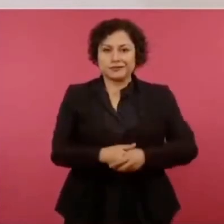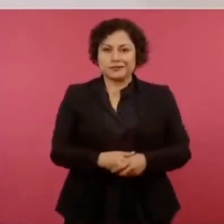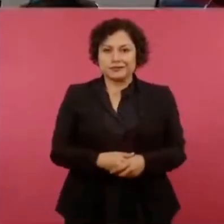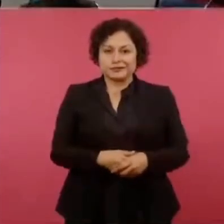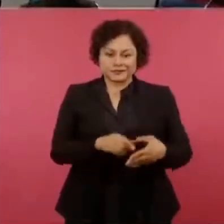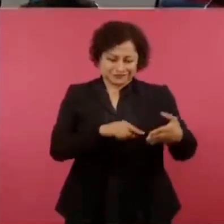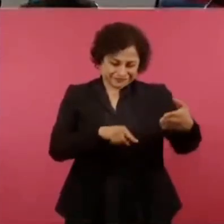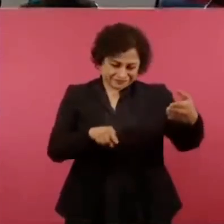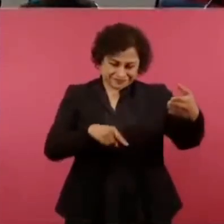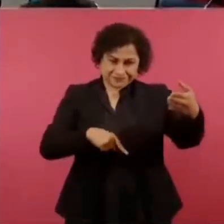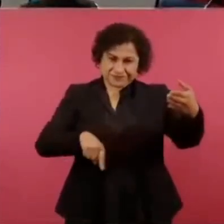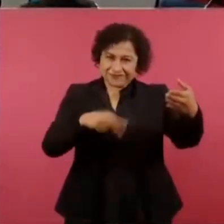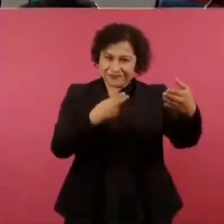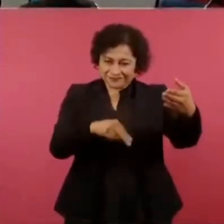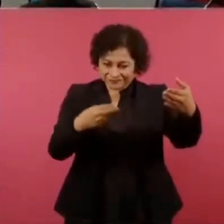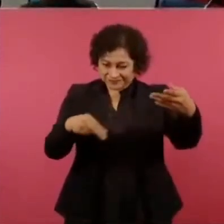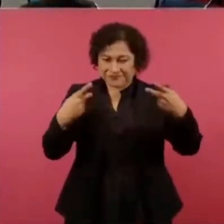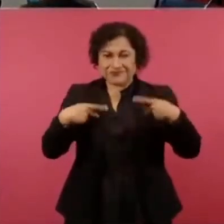Ninguno.